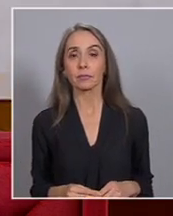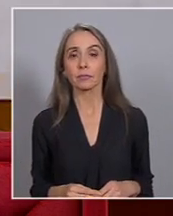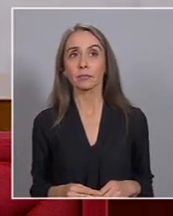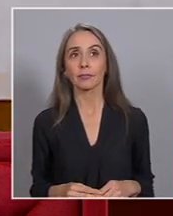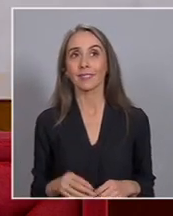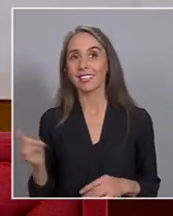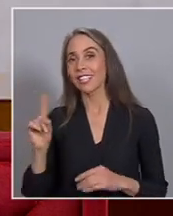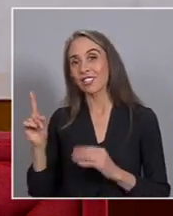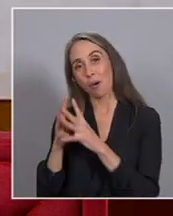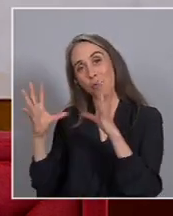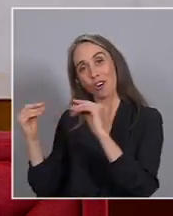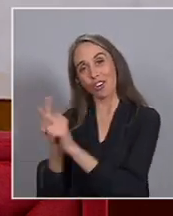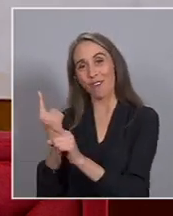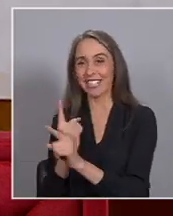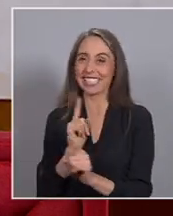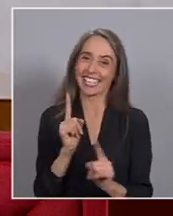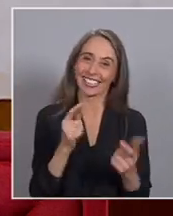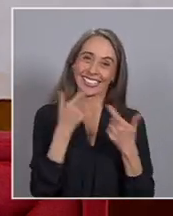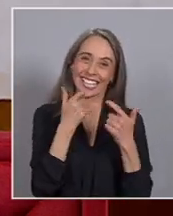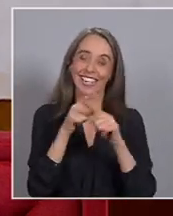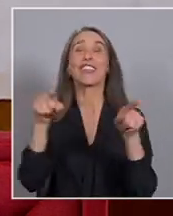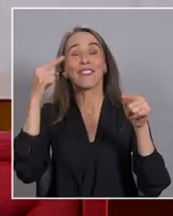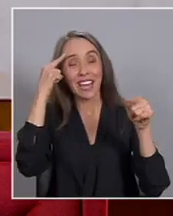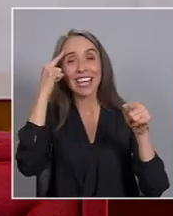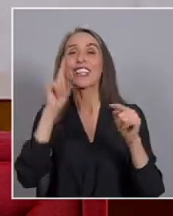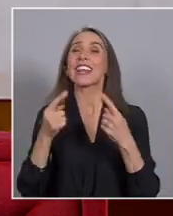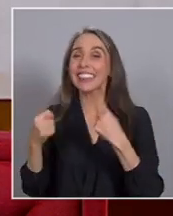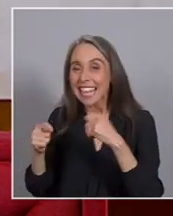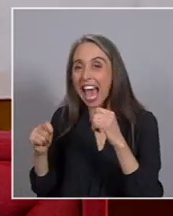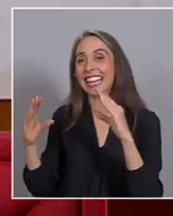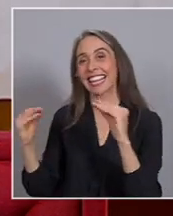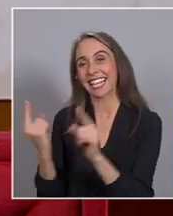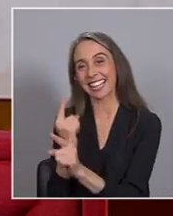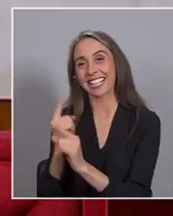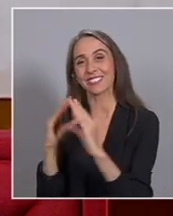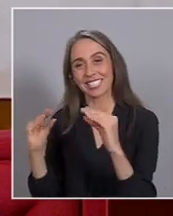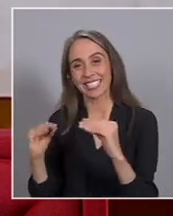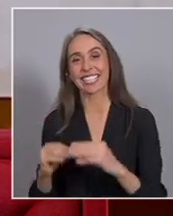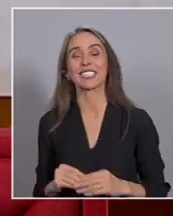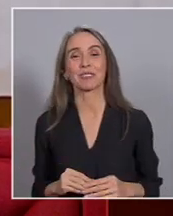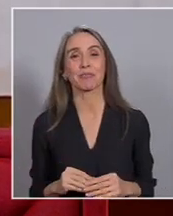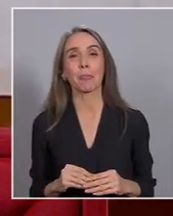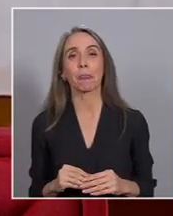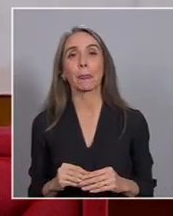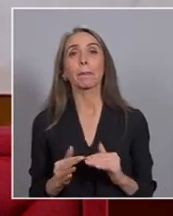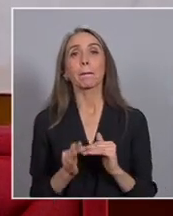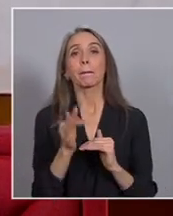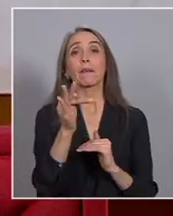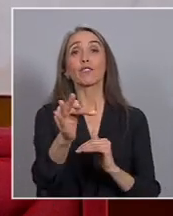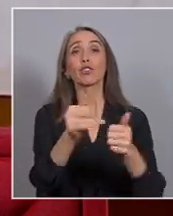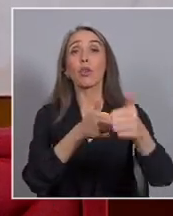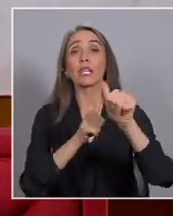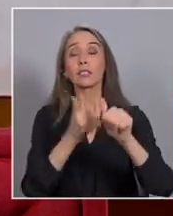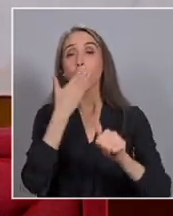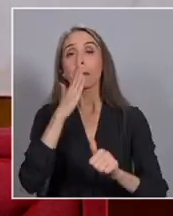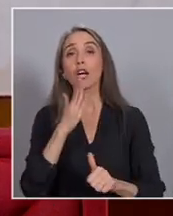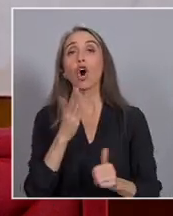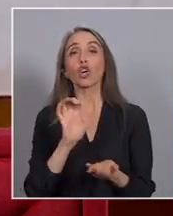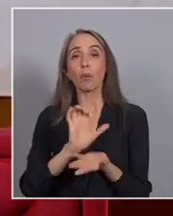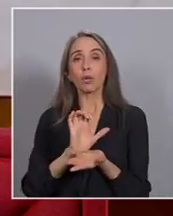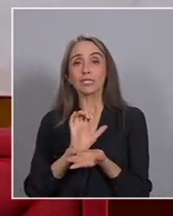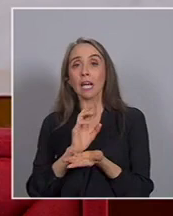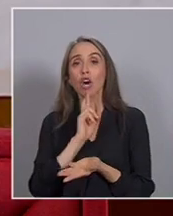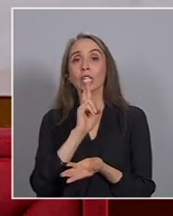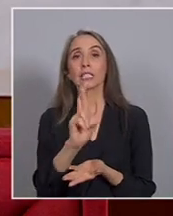No es que conversemos tanto, a veces no. Pero tratamos. Tenemos por delante el desafío de mejorar la respuesta del